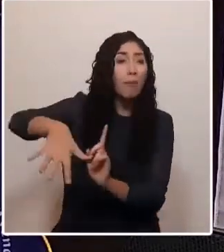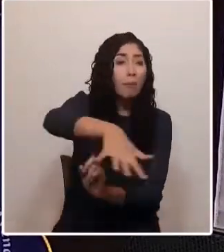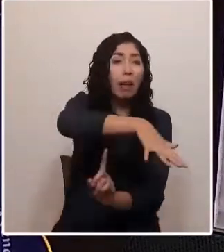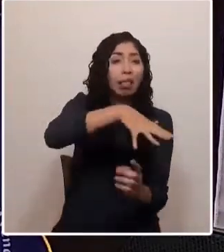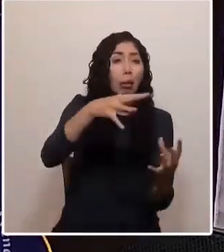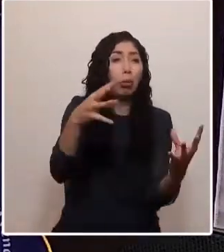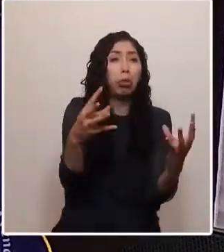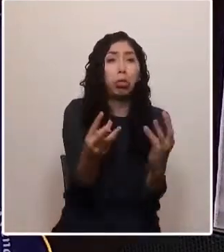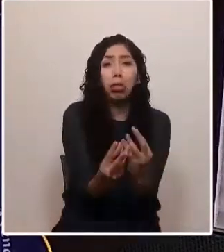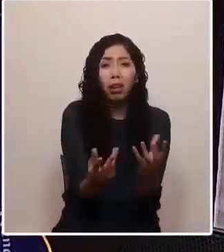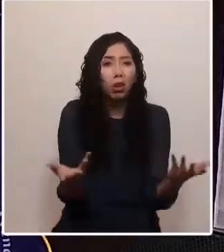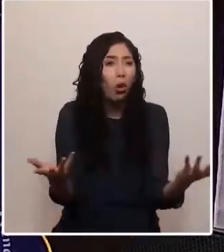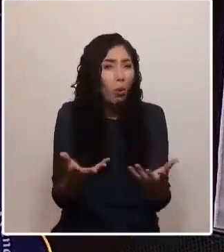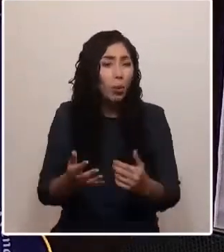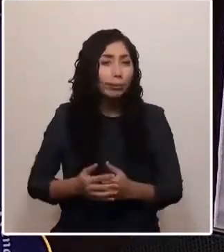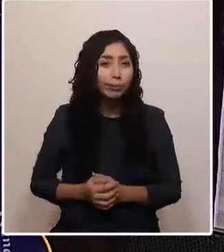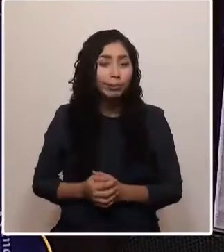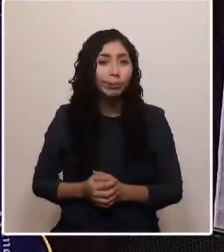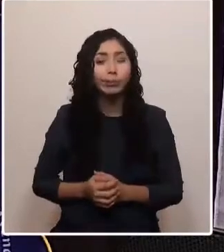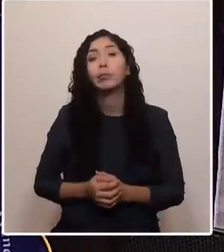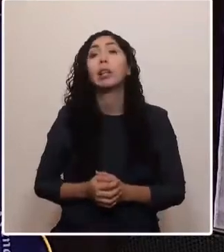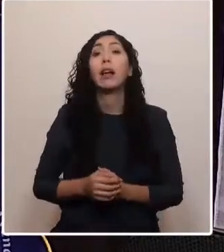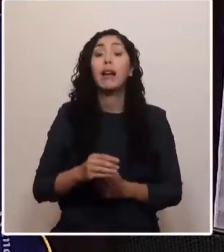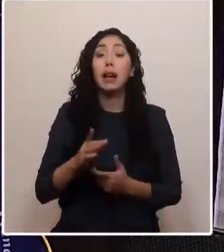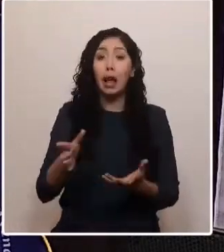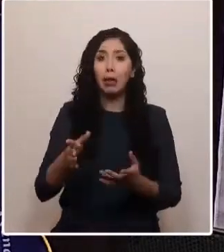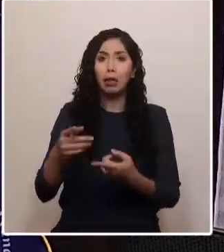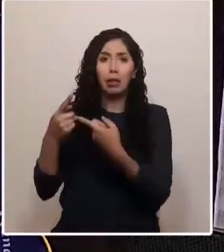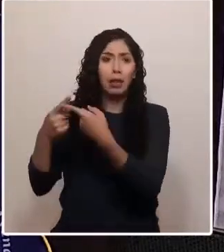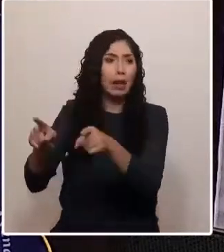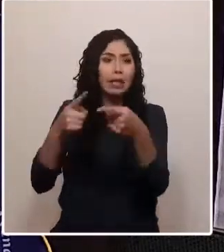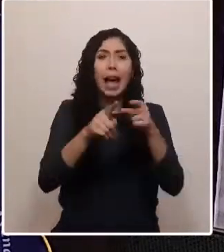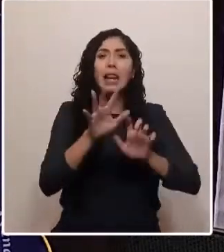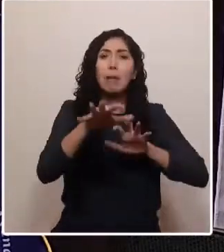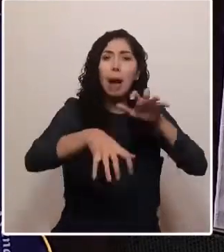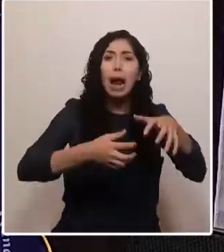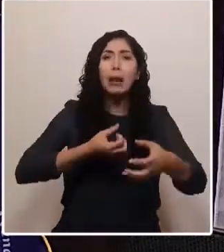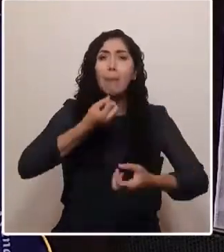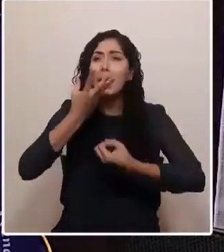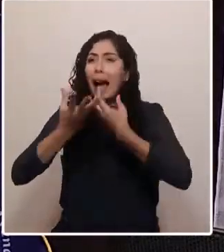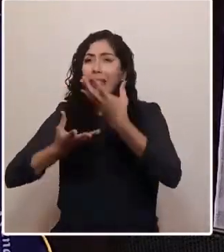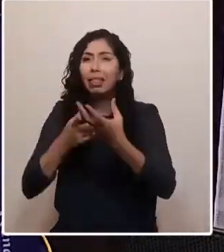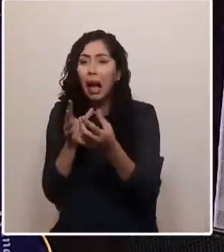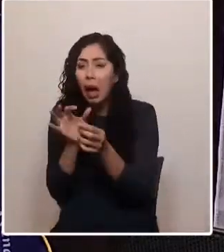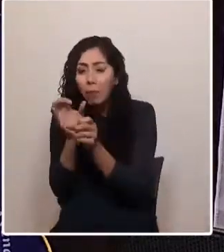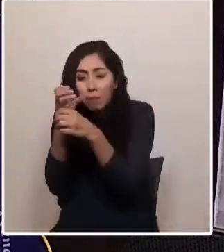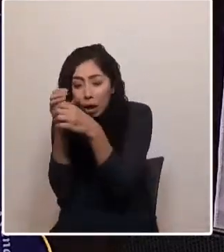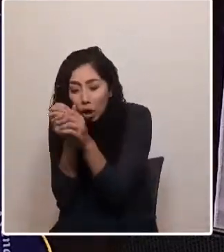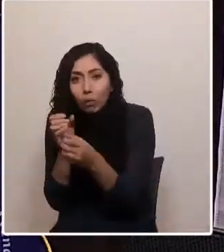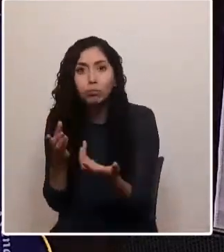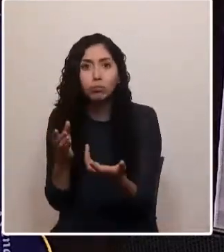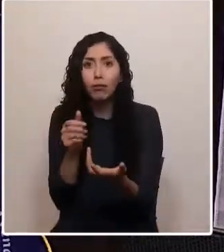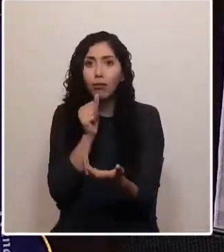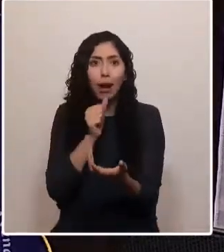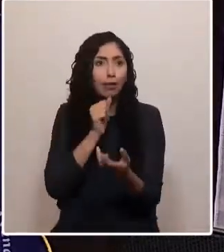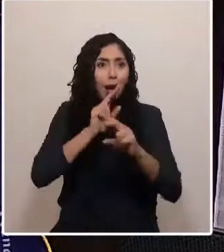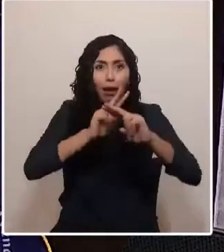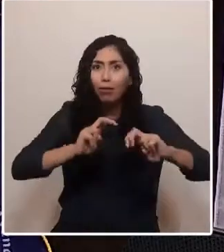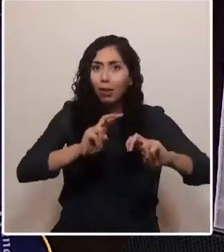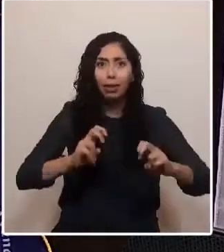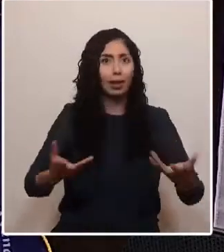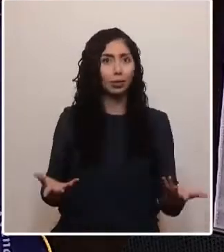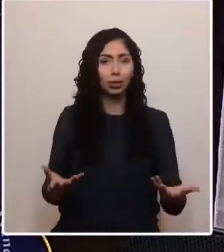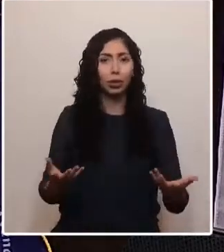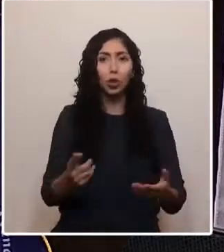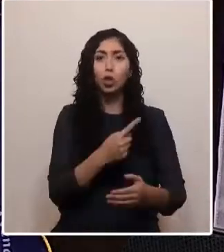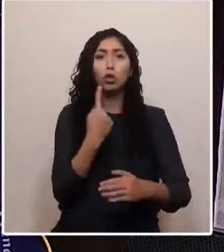extinguiendo? Una gran parte de la biodiversidad de Chile, animales, plantas, microorganismos, siguen sin ser estudiadas. Que no lleguemos tarde